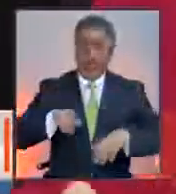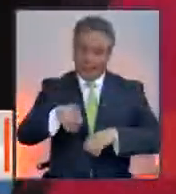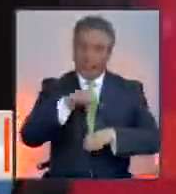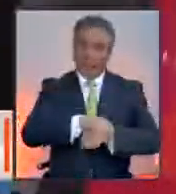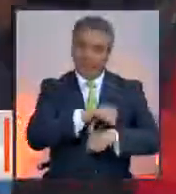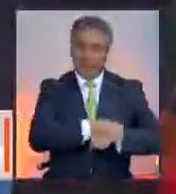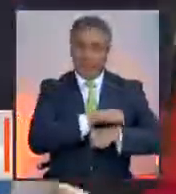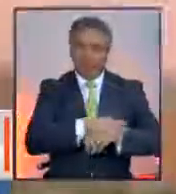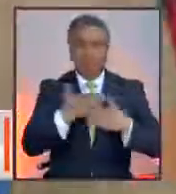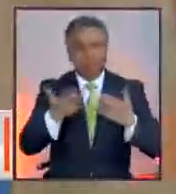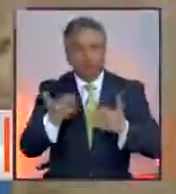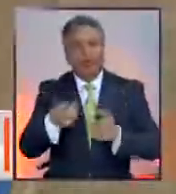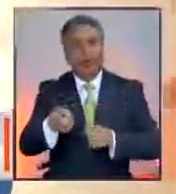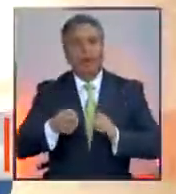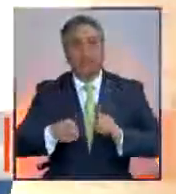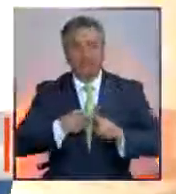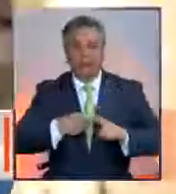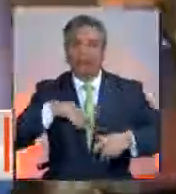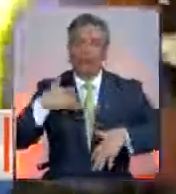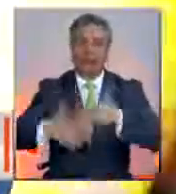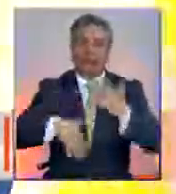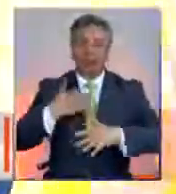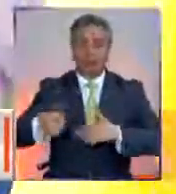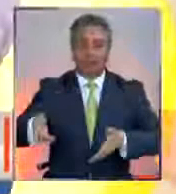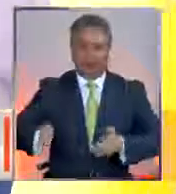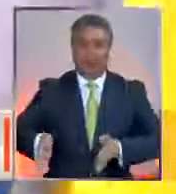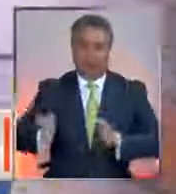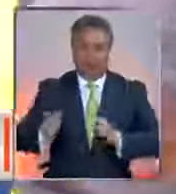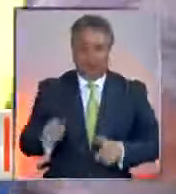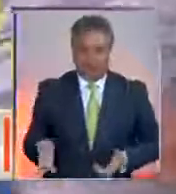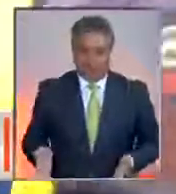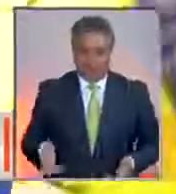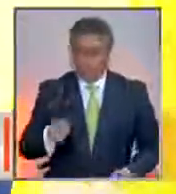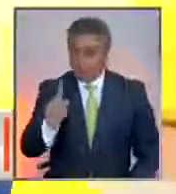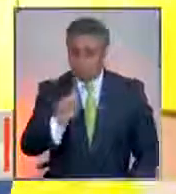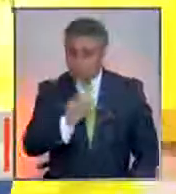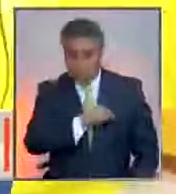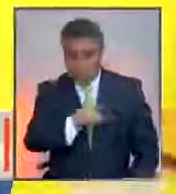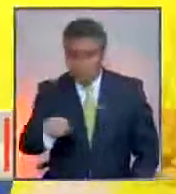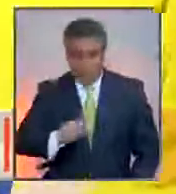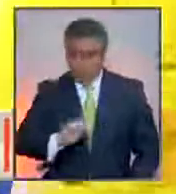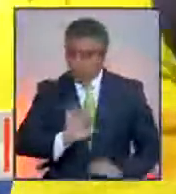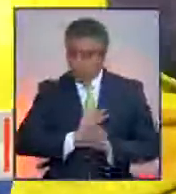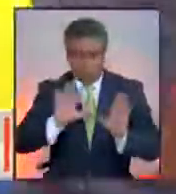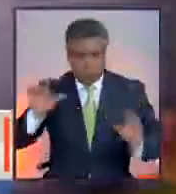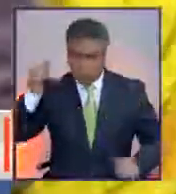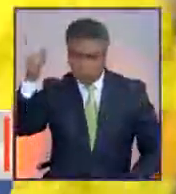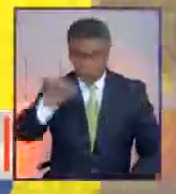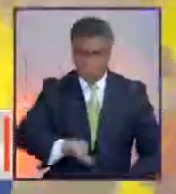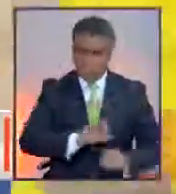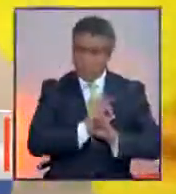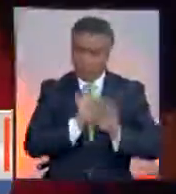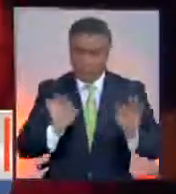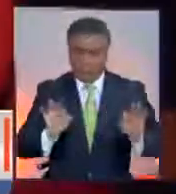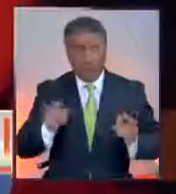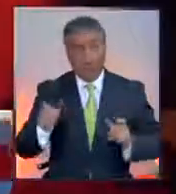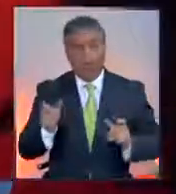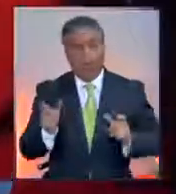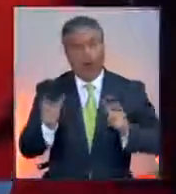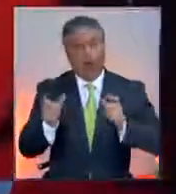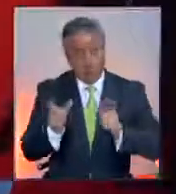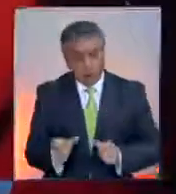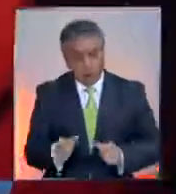principalmente participación en desórdenes públicos, pero ninguno de ellos ha recibido condenas. El control de detención y